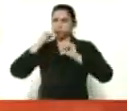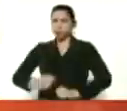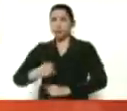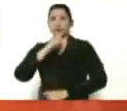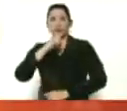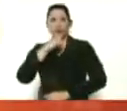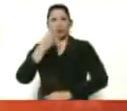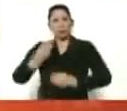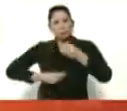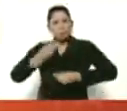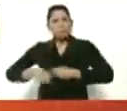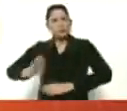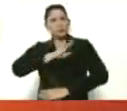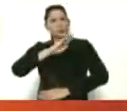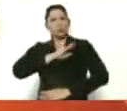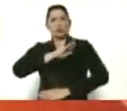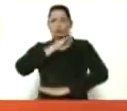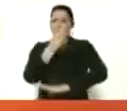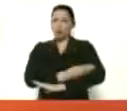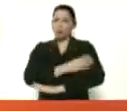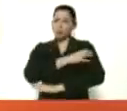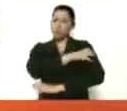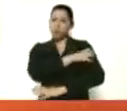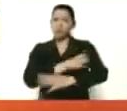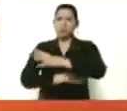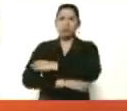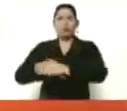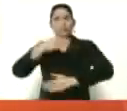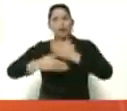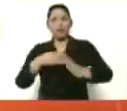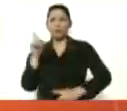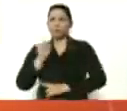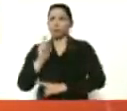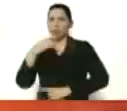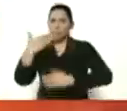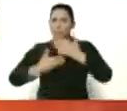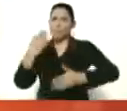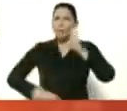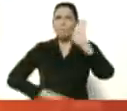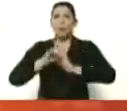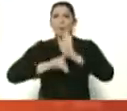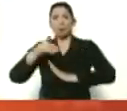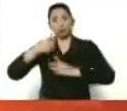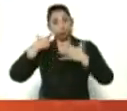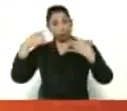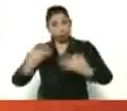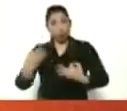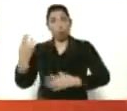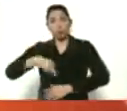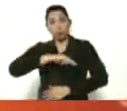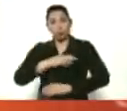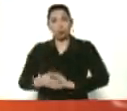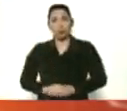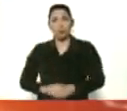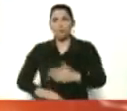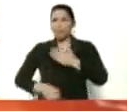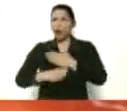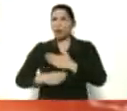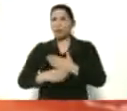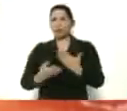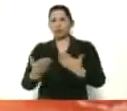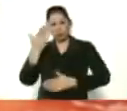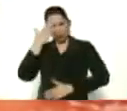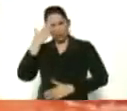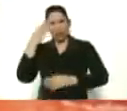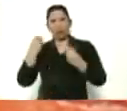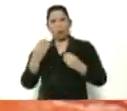dificultad nos hace fuerte, nos saca el músculo necesario para avanzar. Y estoy seguro que nosotros vamos a sobrellevar y